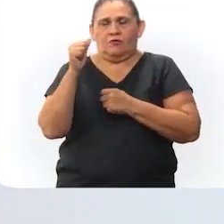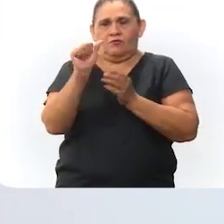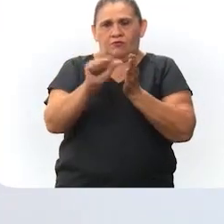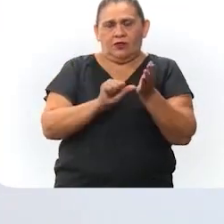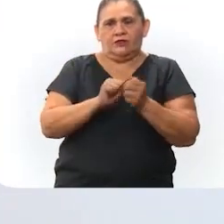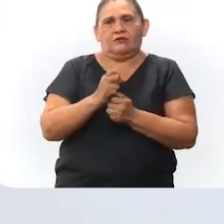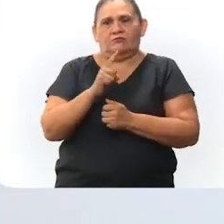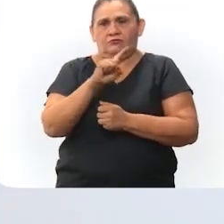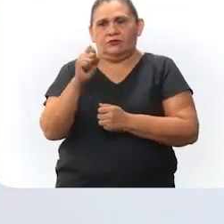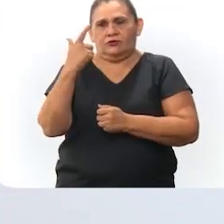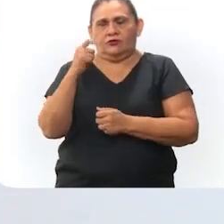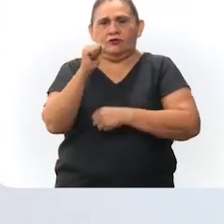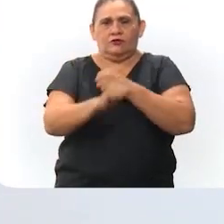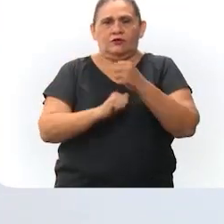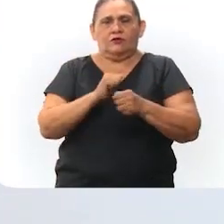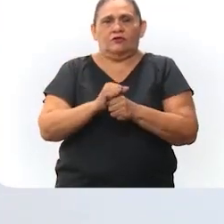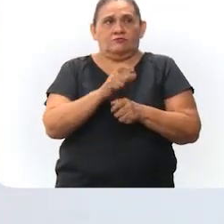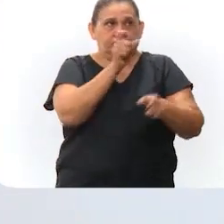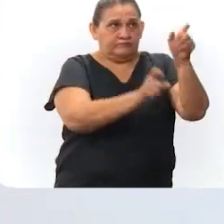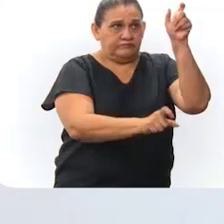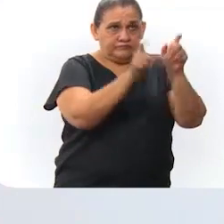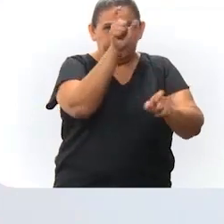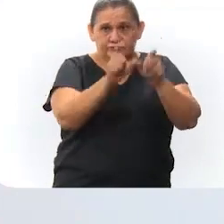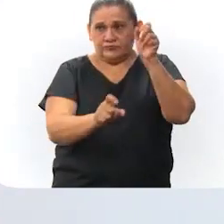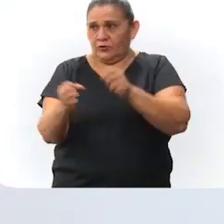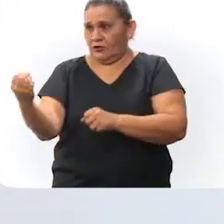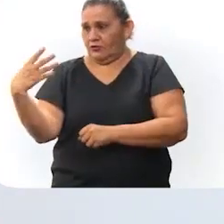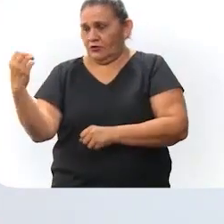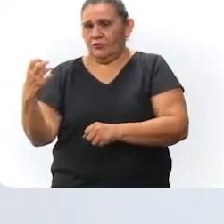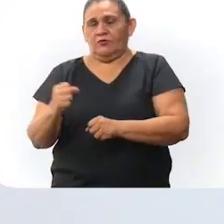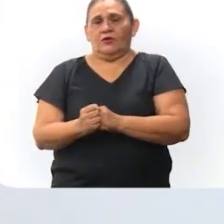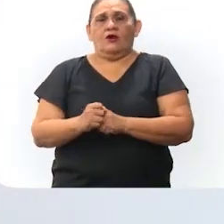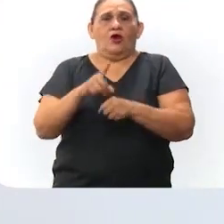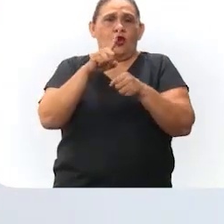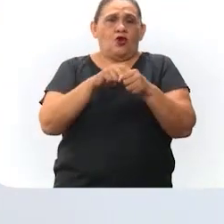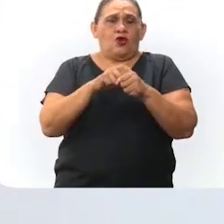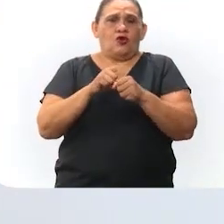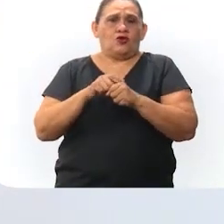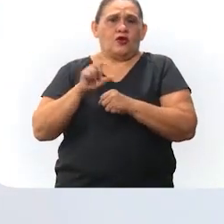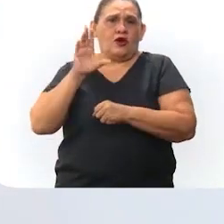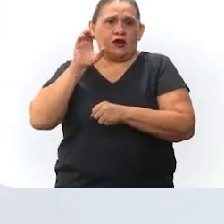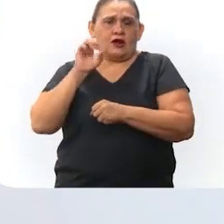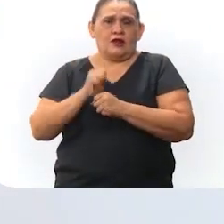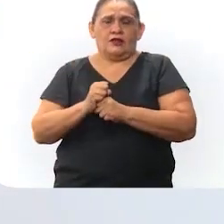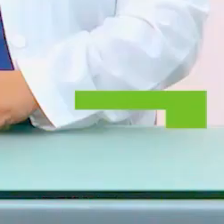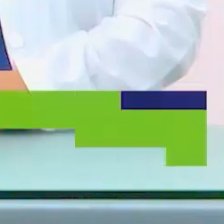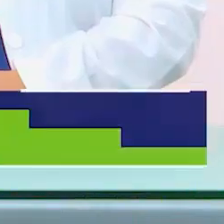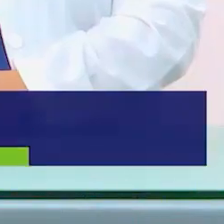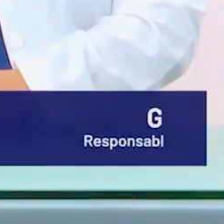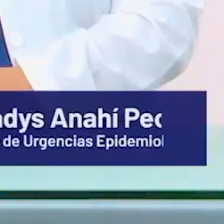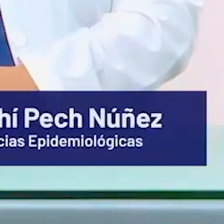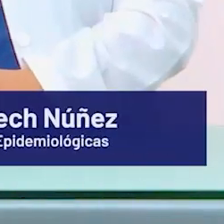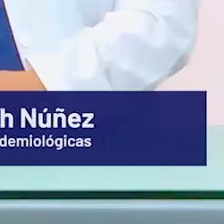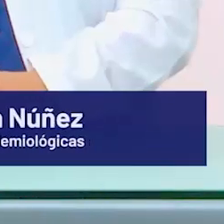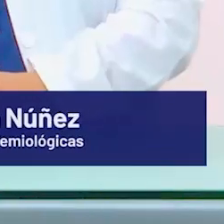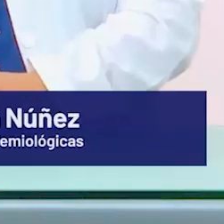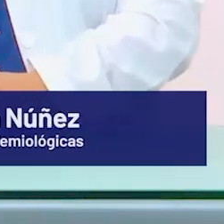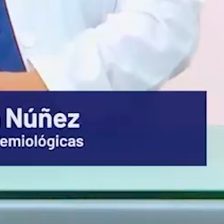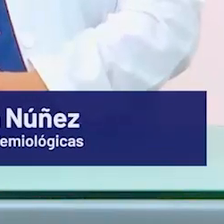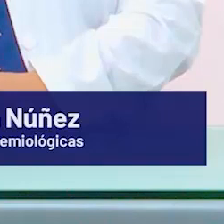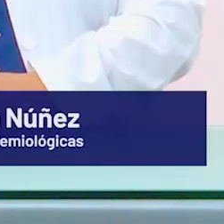años. Los indicadores semanales del Semáforo Estatal de Salud marcan color naranja. Este es todo el reporte, doctora. Gracias, doctora.